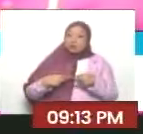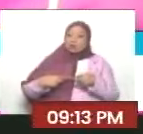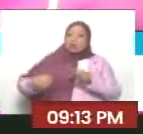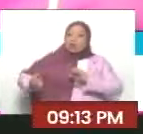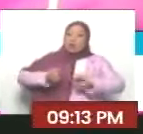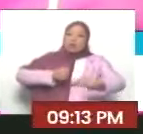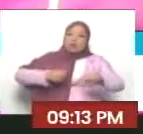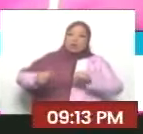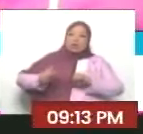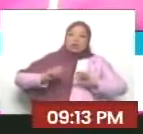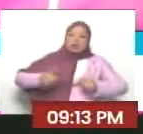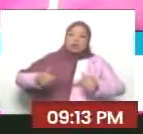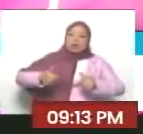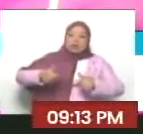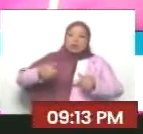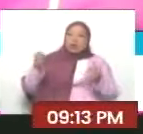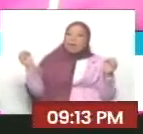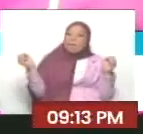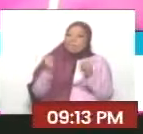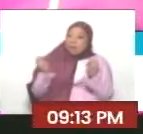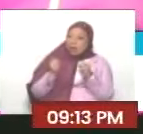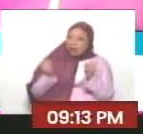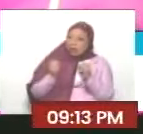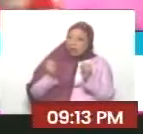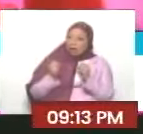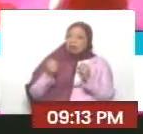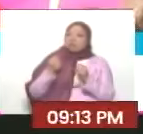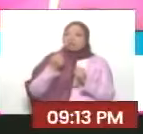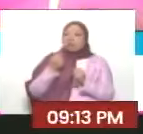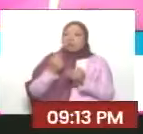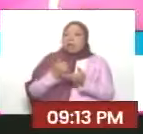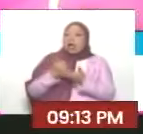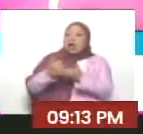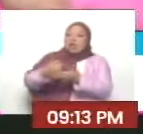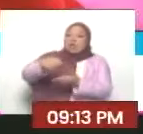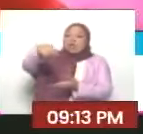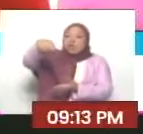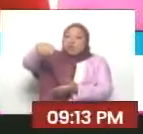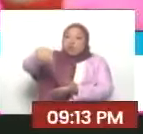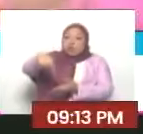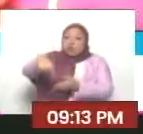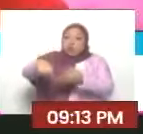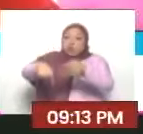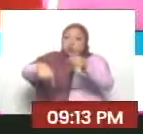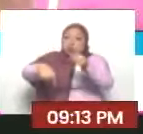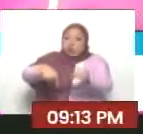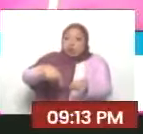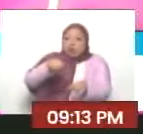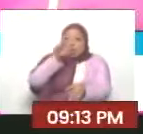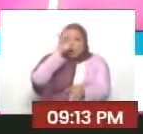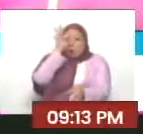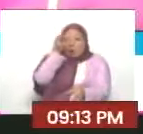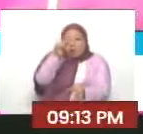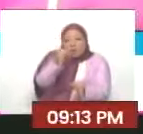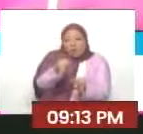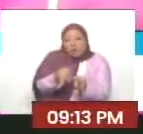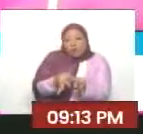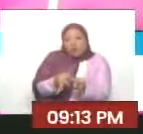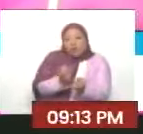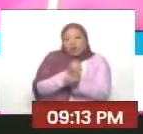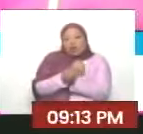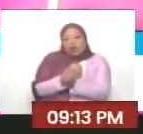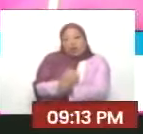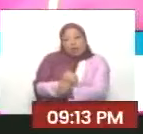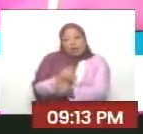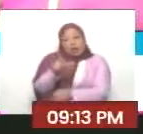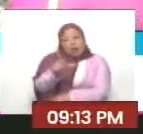movimiento subversivo con las semillas de Mérida, para ofrecer las semillas por un acto de fe, un acto de amor, para rescatar la